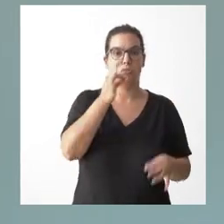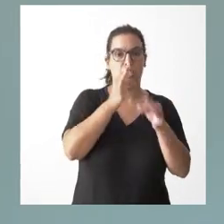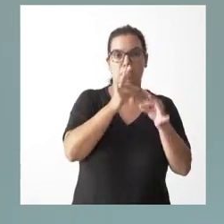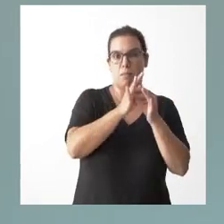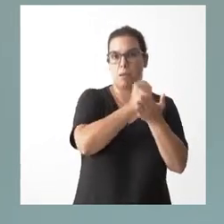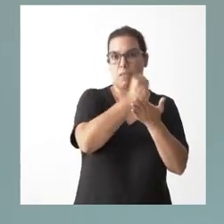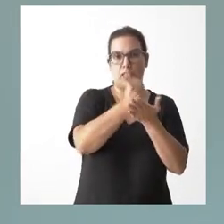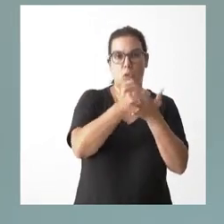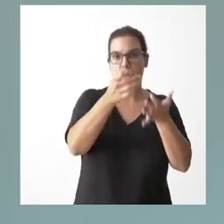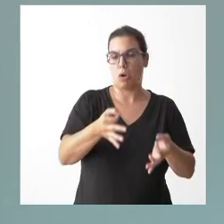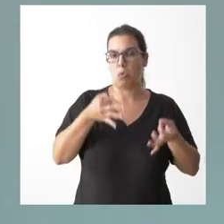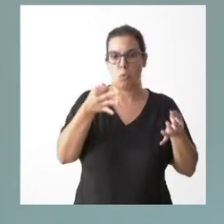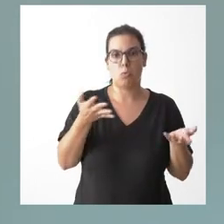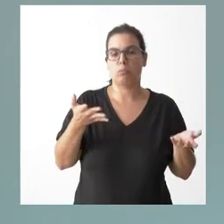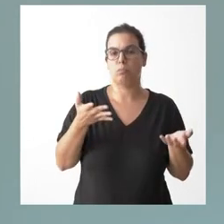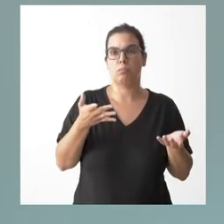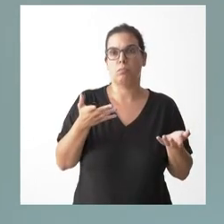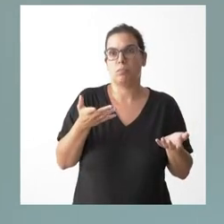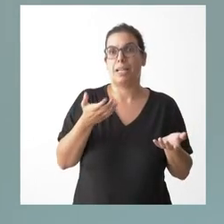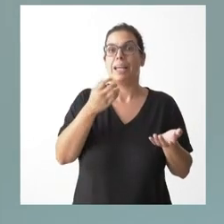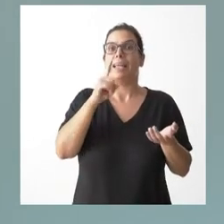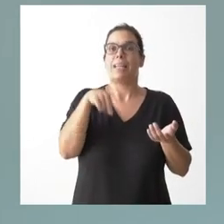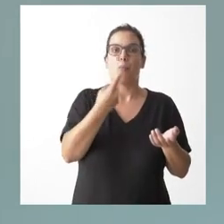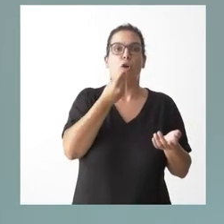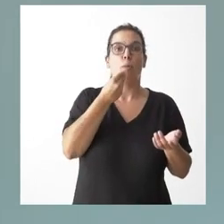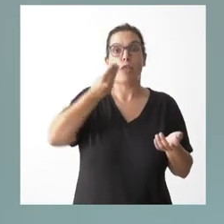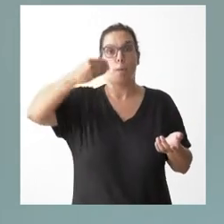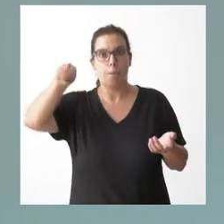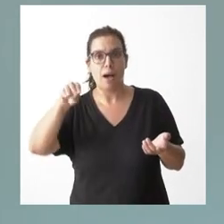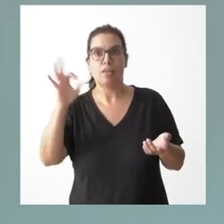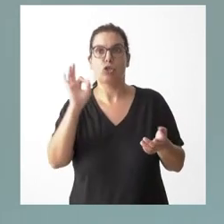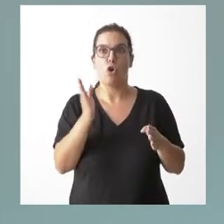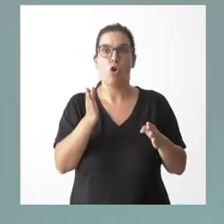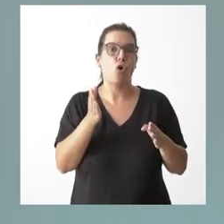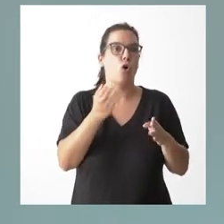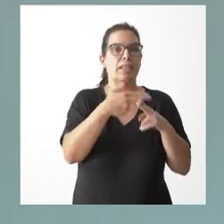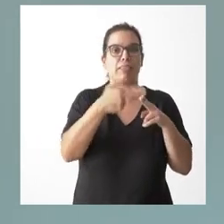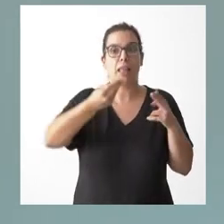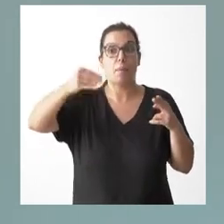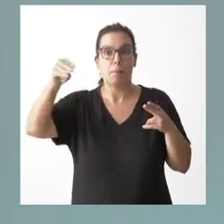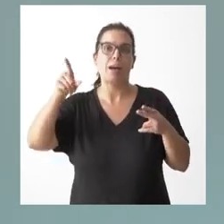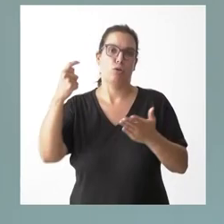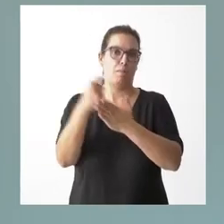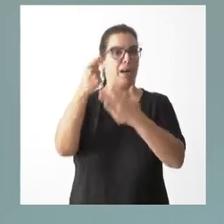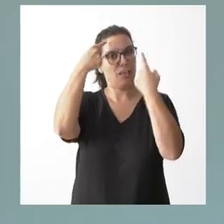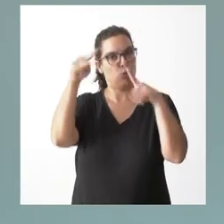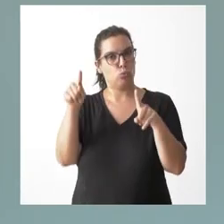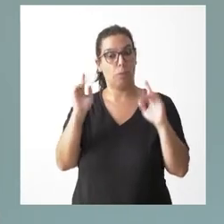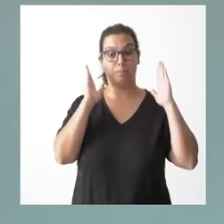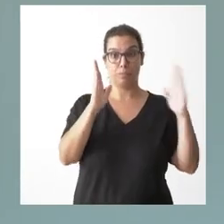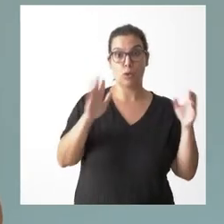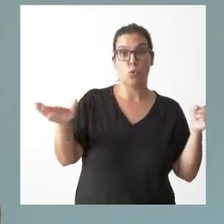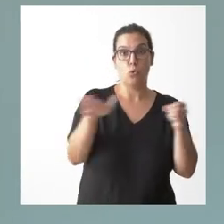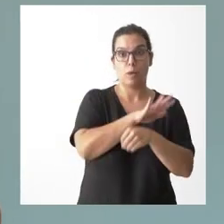otra matrícula, y tendrán que abonar si quieren ir luego a comedor o si quieren ir a otras actividades fuera de este periodo, en este